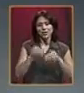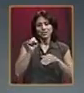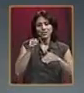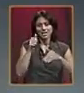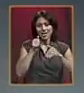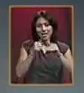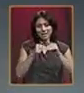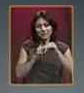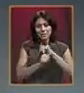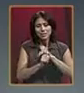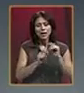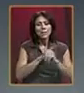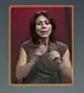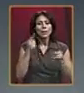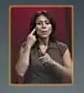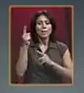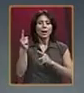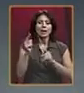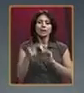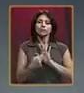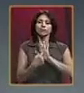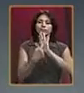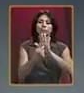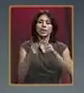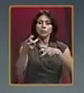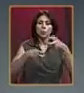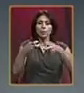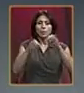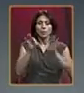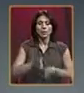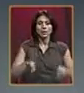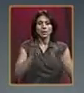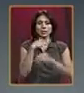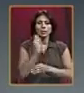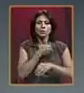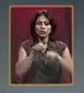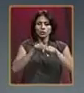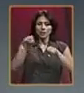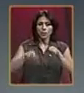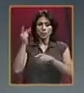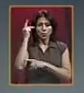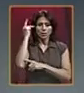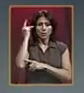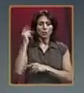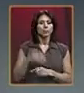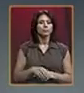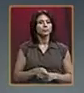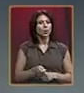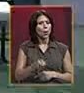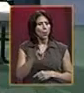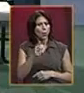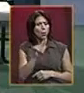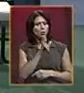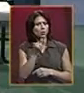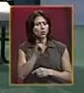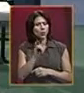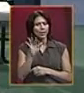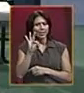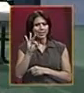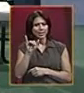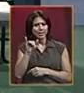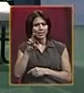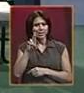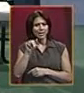ese problema importante que hay en nuestro sistema político. Un poco el tema de la tiranía de las minorías